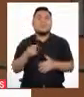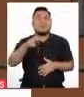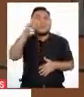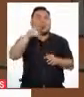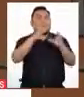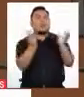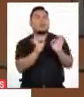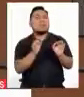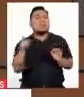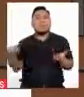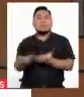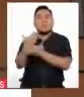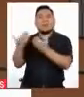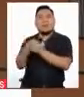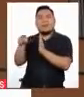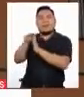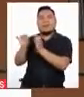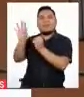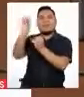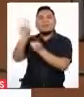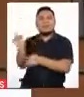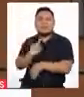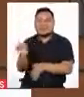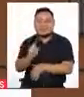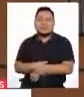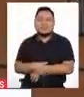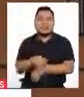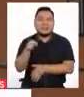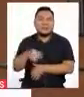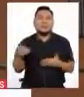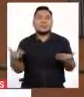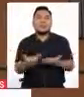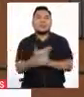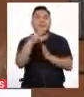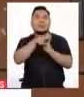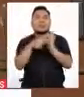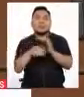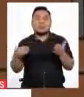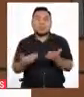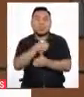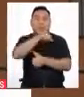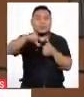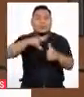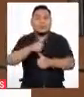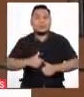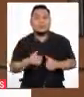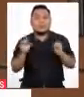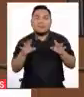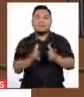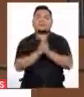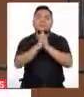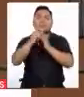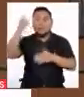mundo. Hay una nueva normalidad. Hay una nueva convivencia. Seamos conscientes de ello. Por